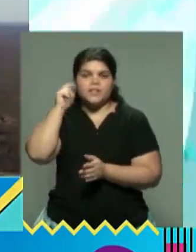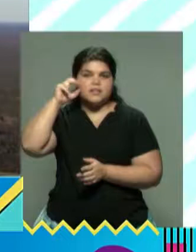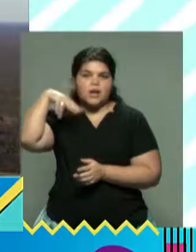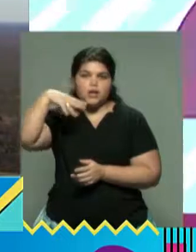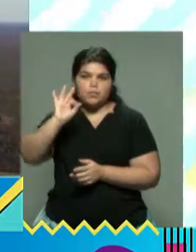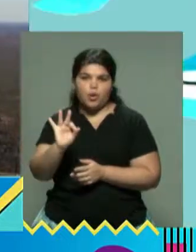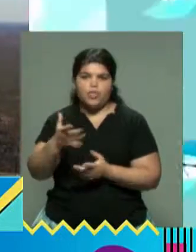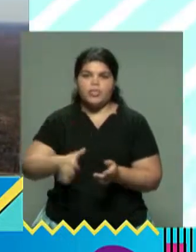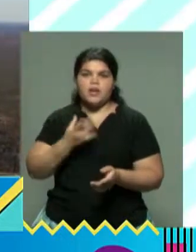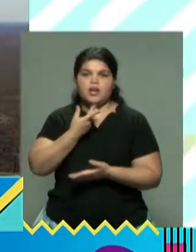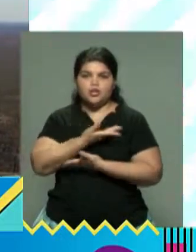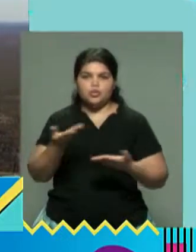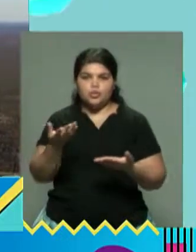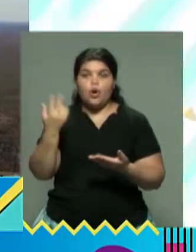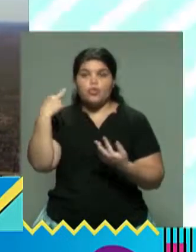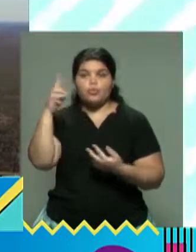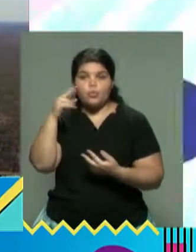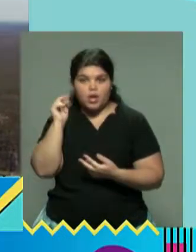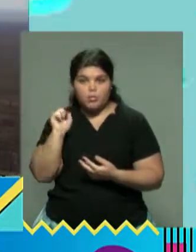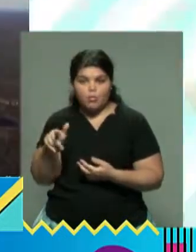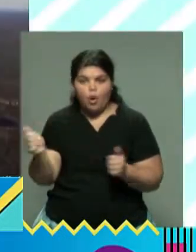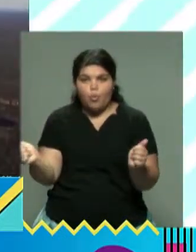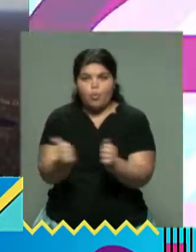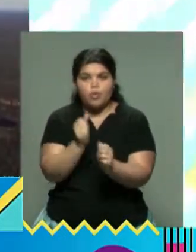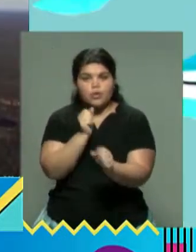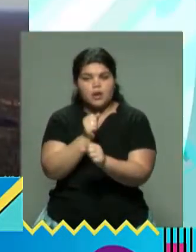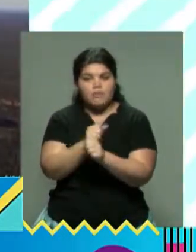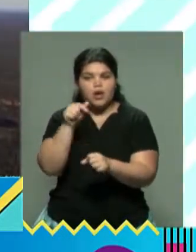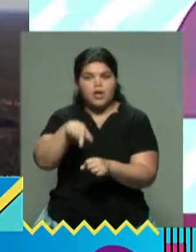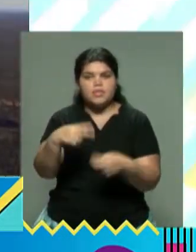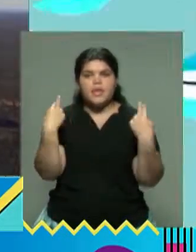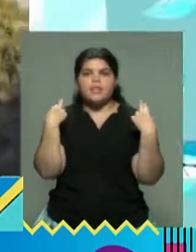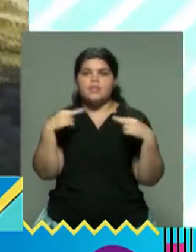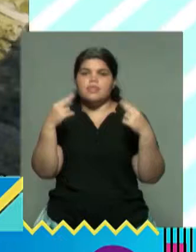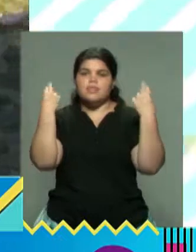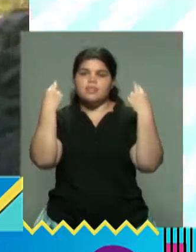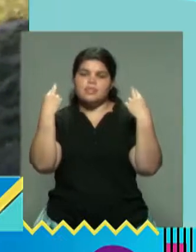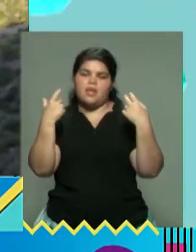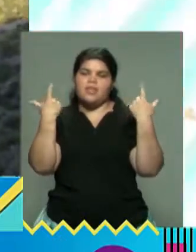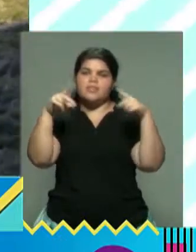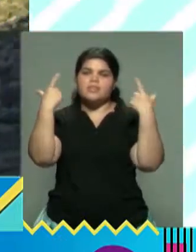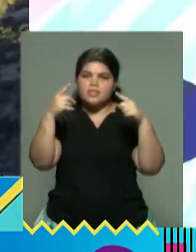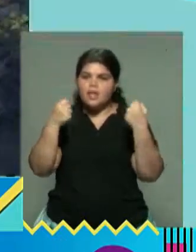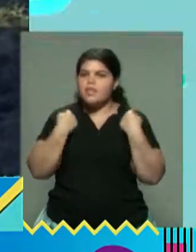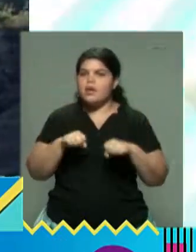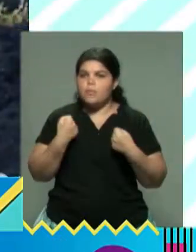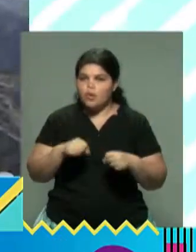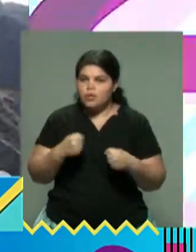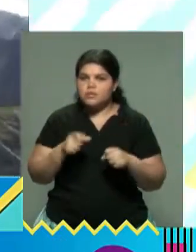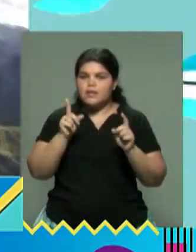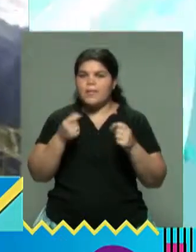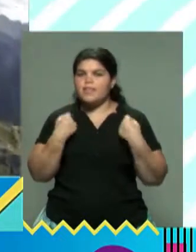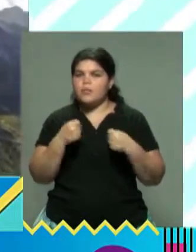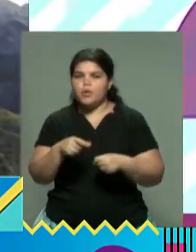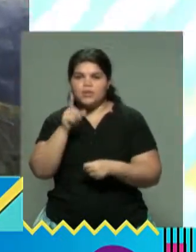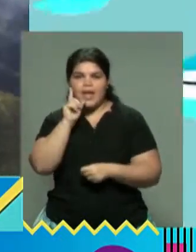turismo, en todas estas iniciativas del deporte extremo, del deporte aventura. Y bueno, la verdad que